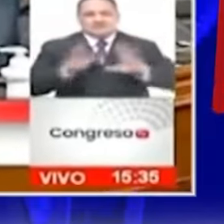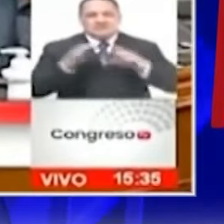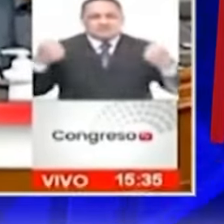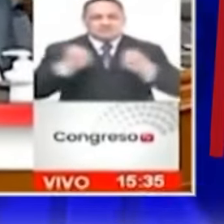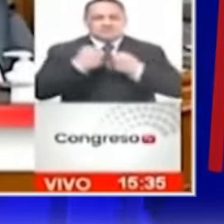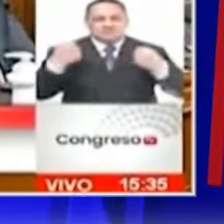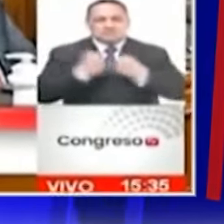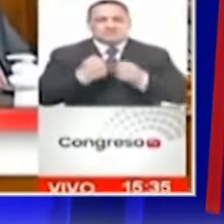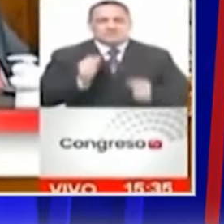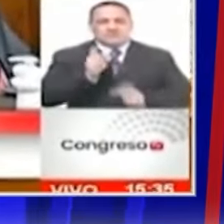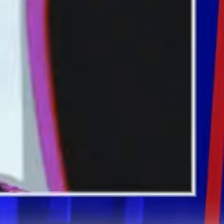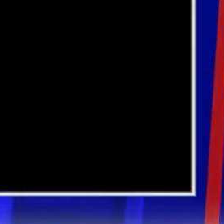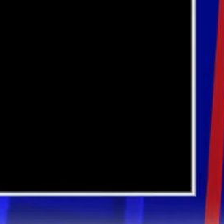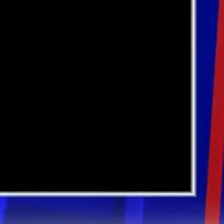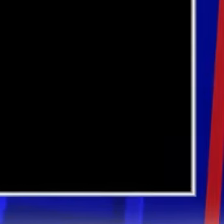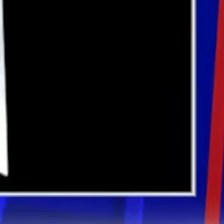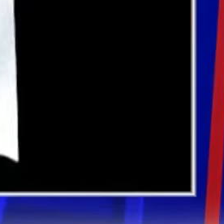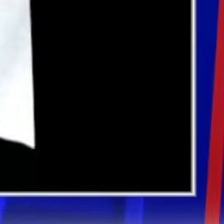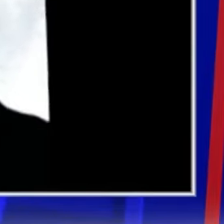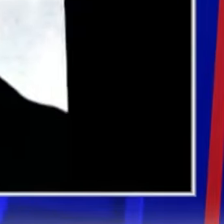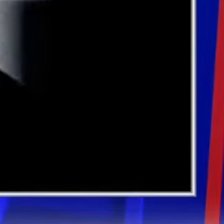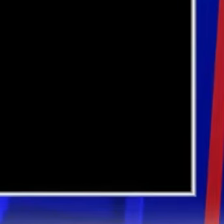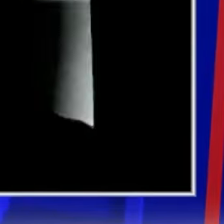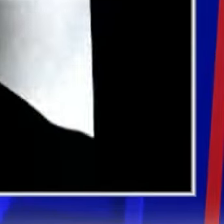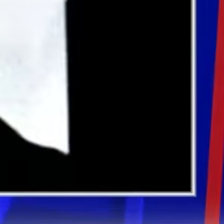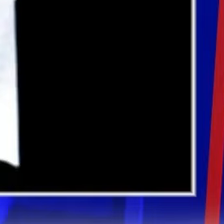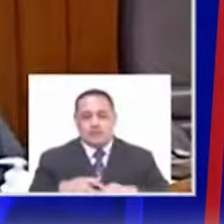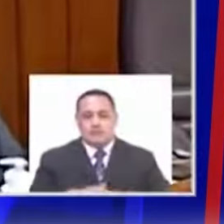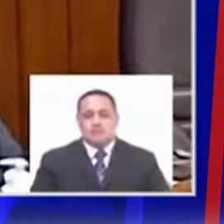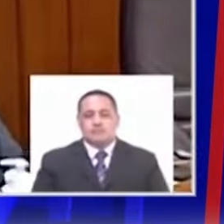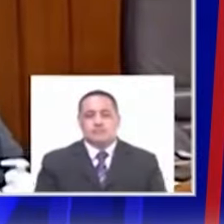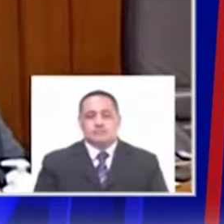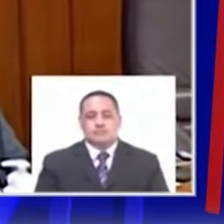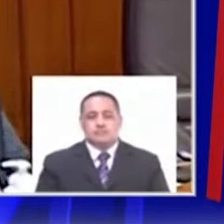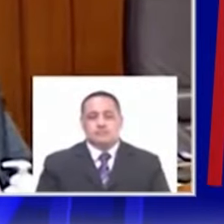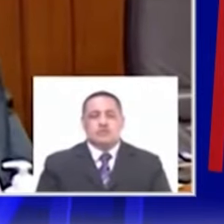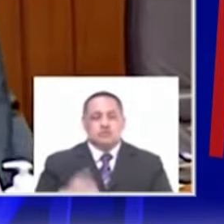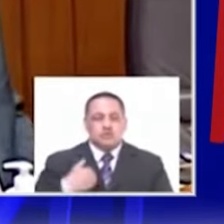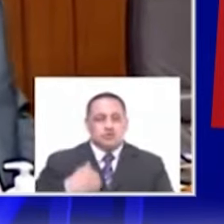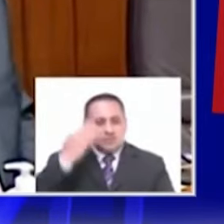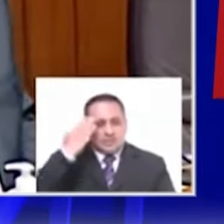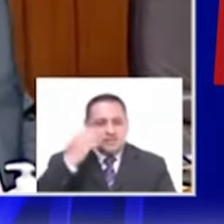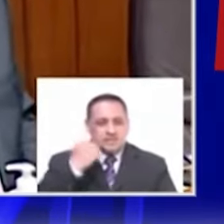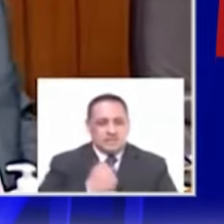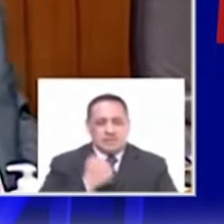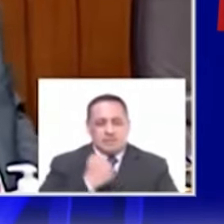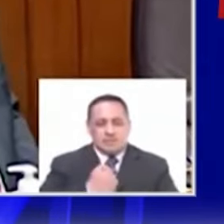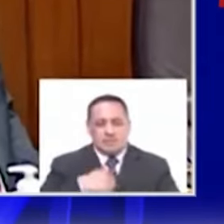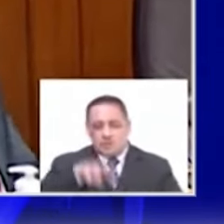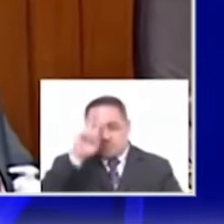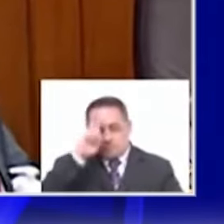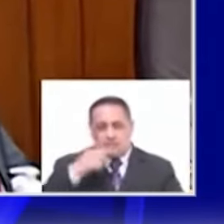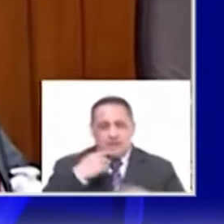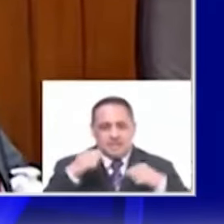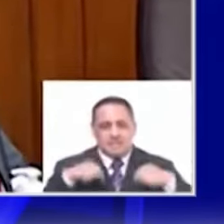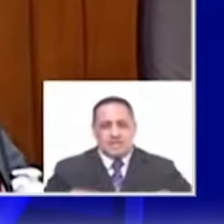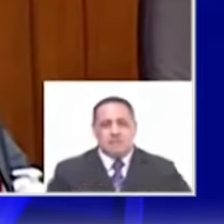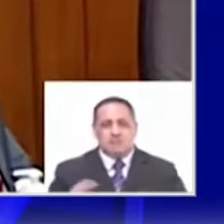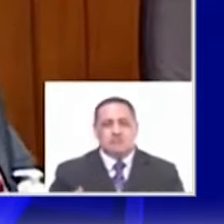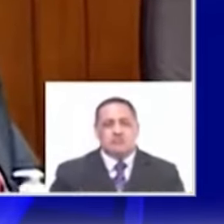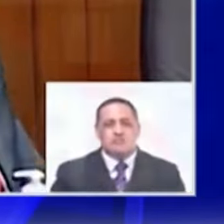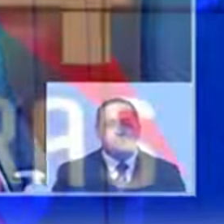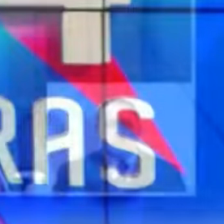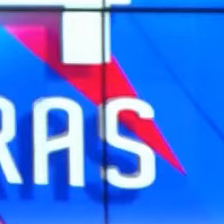que sí mancha la imagen del Congreso que ya de por sí cuenta con una desaprobación altísima